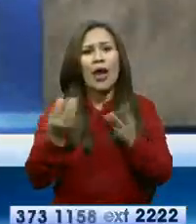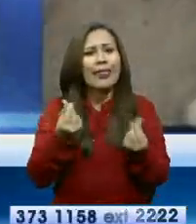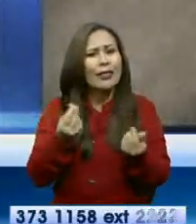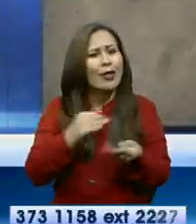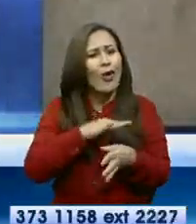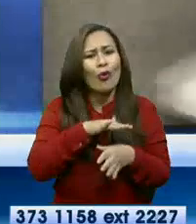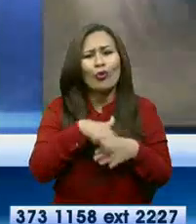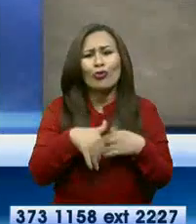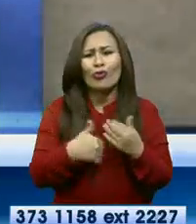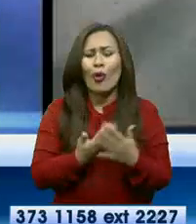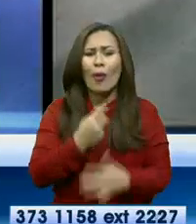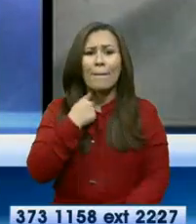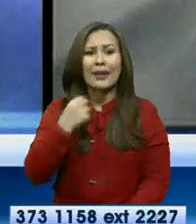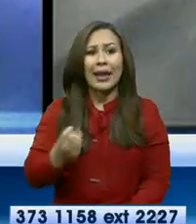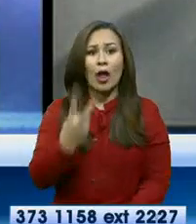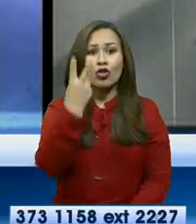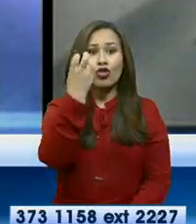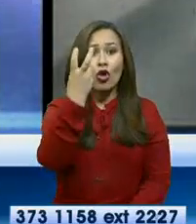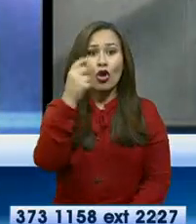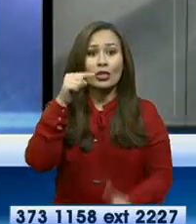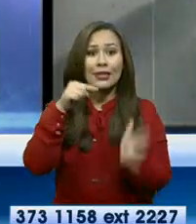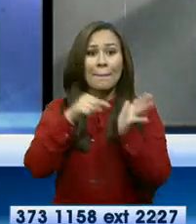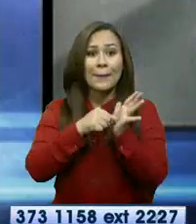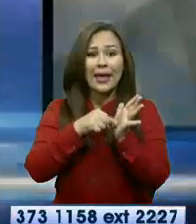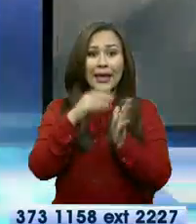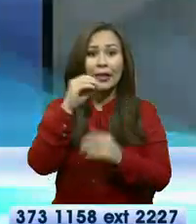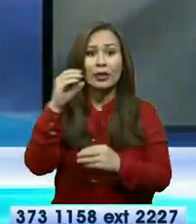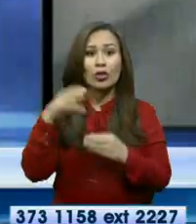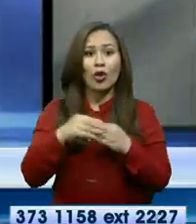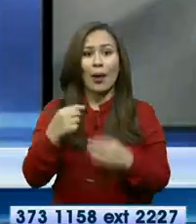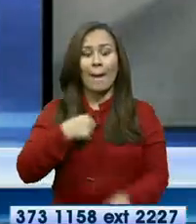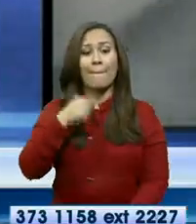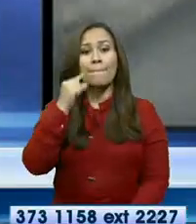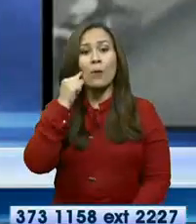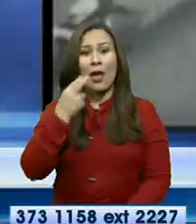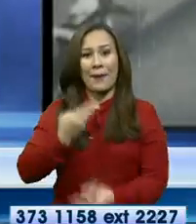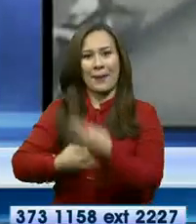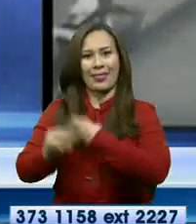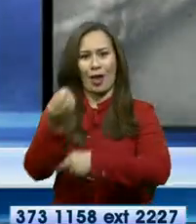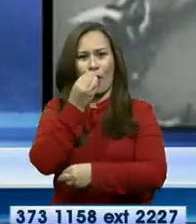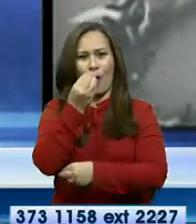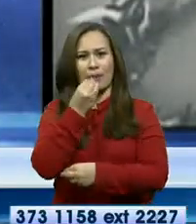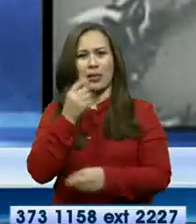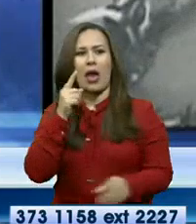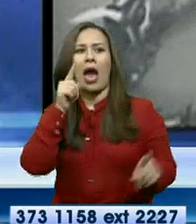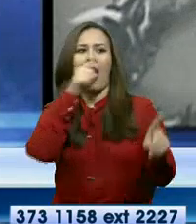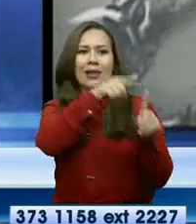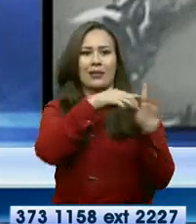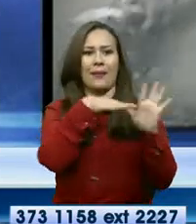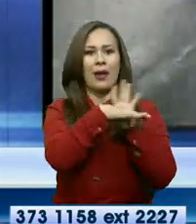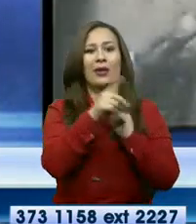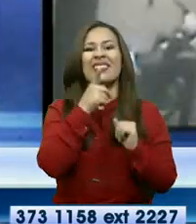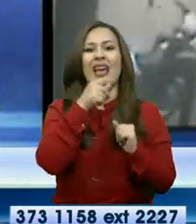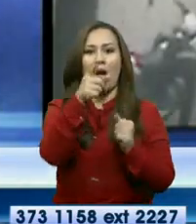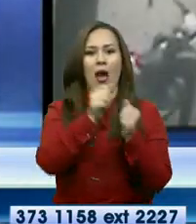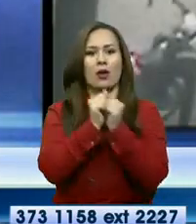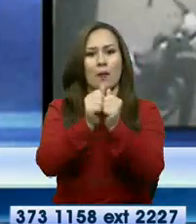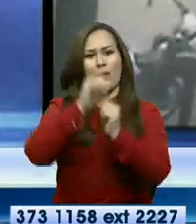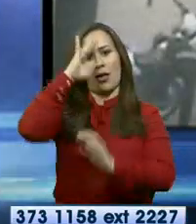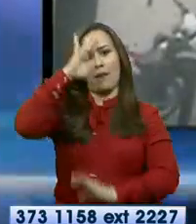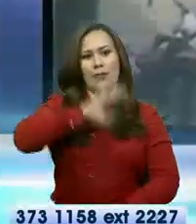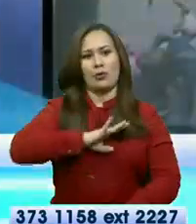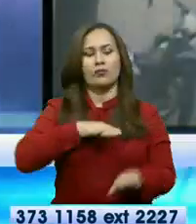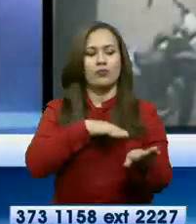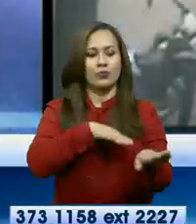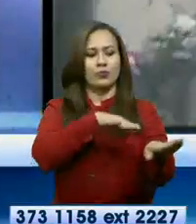todo. Aproximadamente son 12 mil dólares que estaba llevando una señora del mercado de transferencia de víveres hacia una entidad financiera. Y como ustedes saben, nosotros